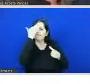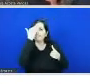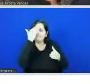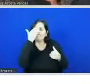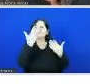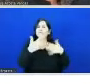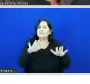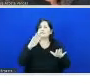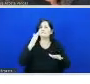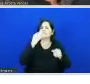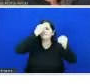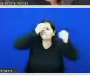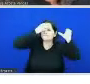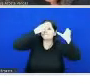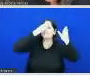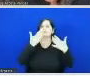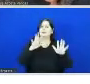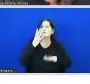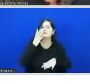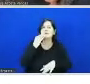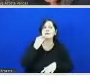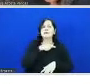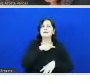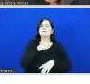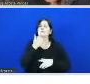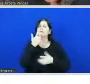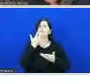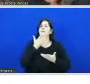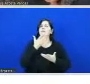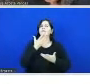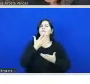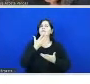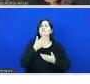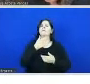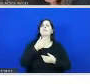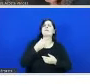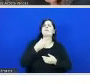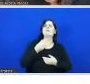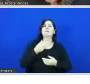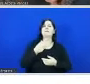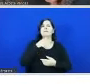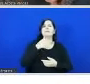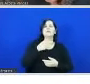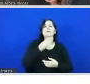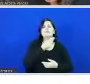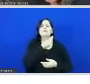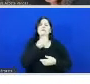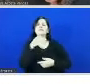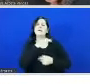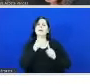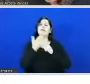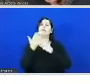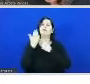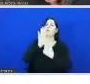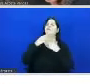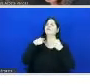o victimizadas, ¿no? Siempre son presentadas como víctimas de las mafias, pero no como sujetas de derecho. Y por